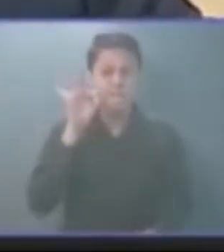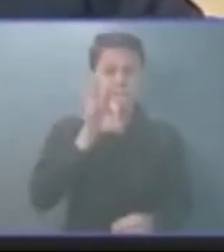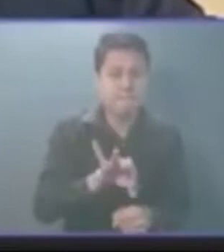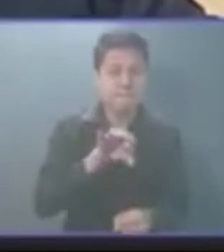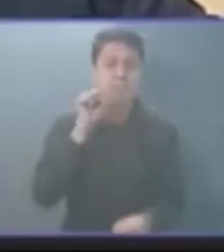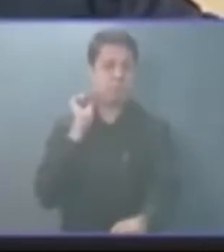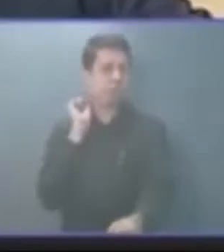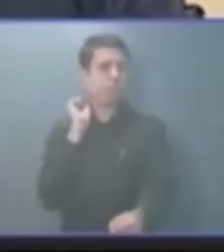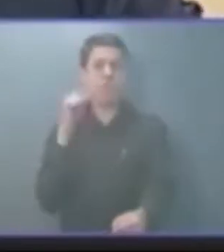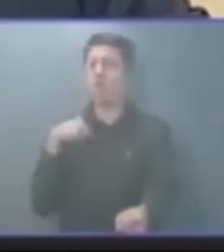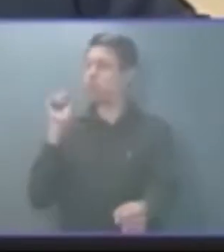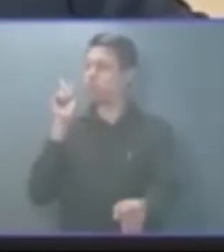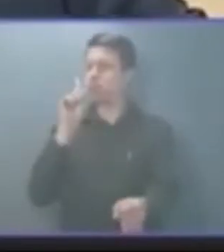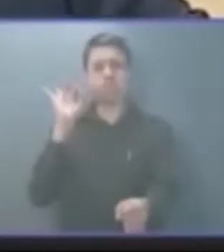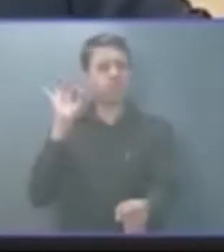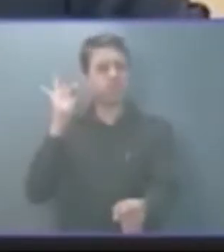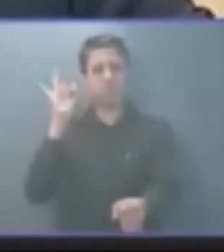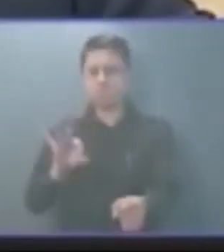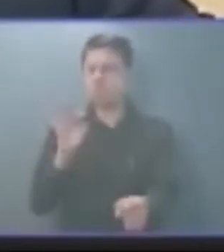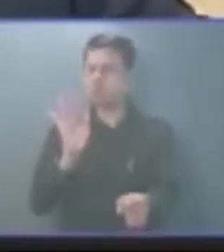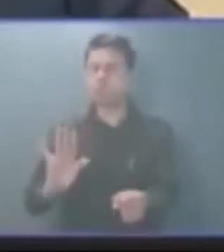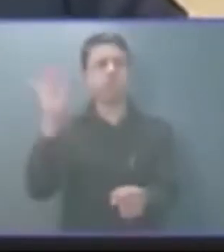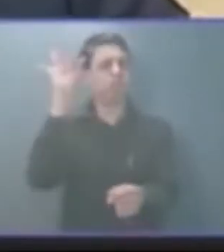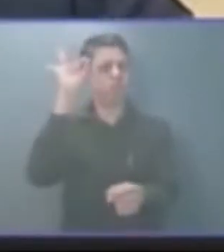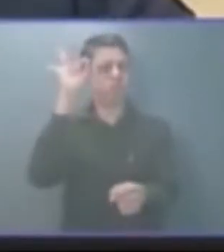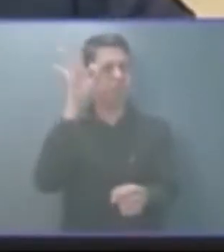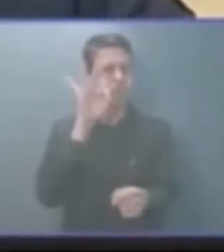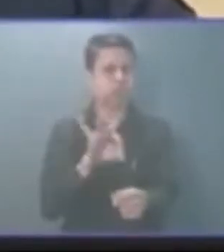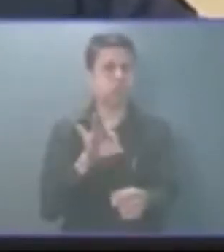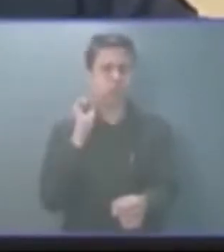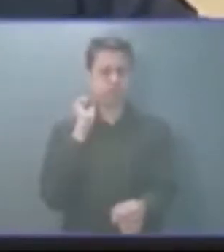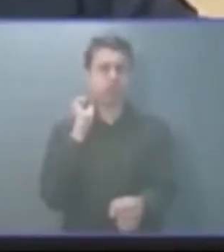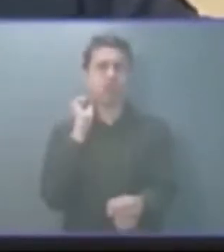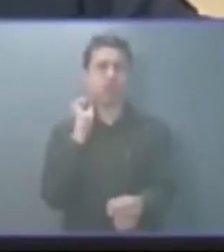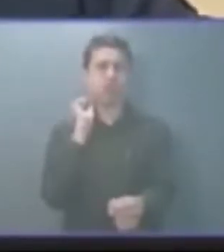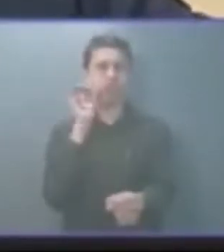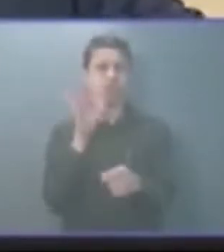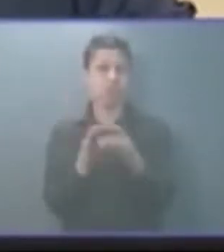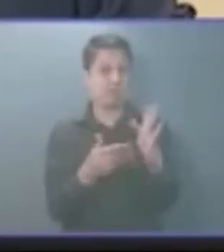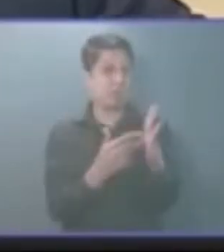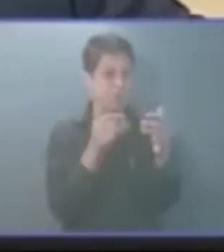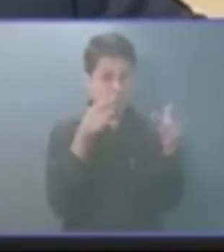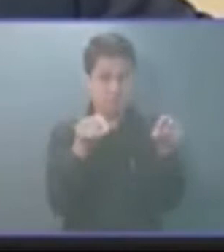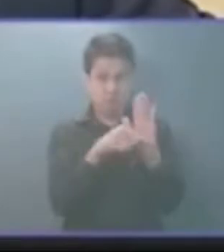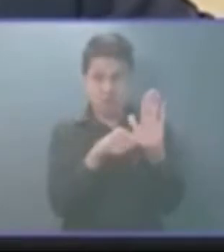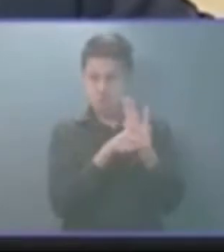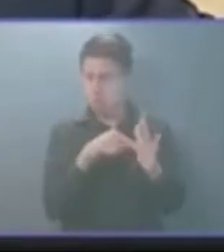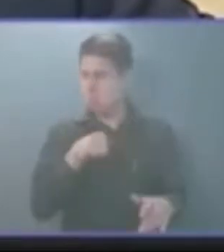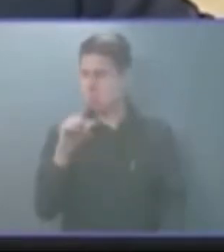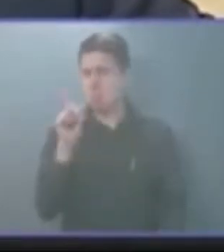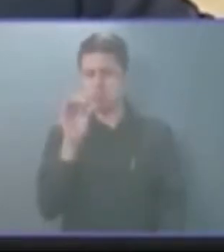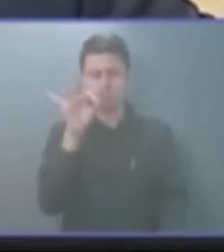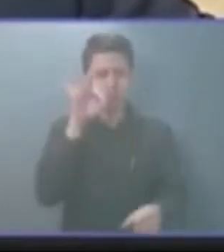y no voy a votar en contra de él. En segundo lugar,